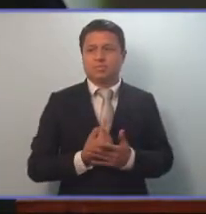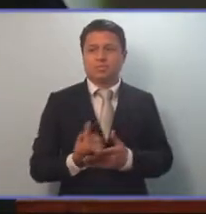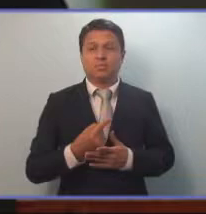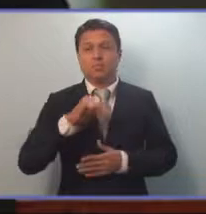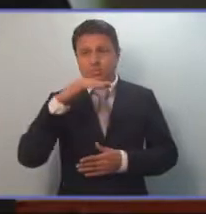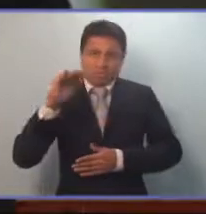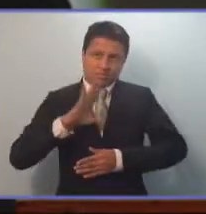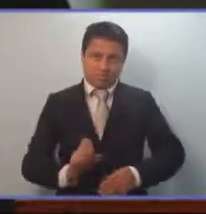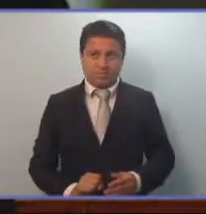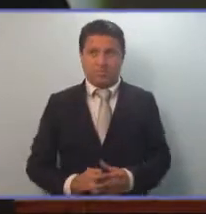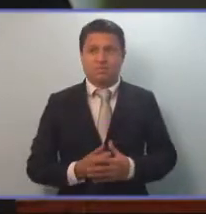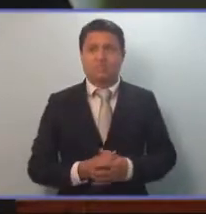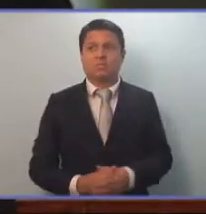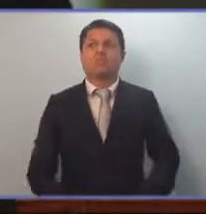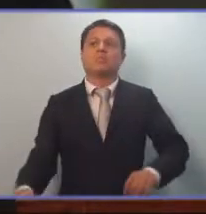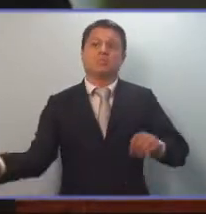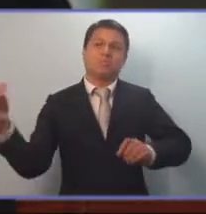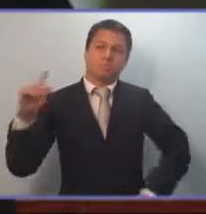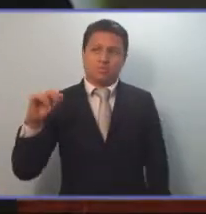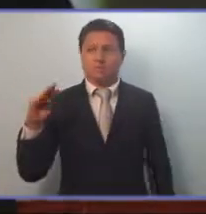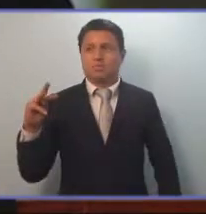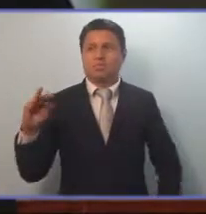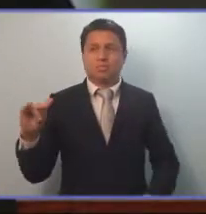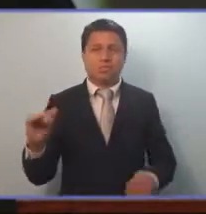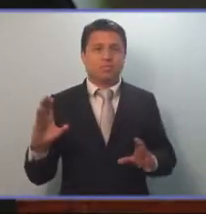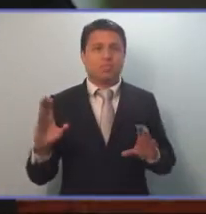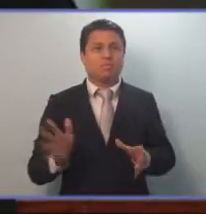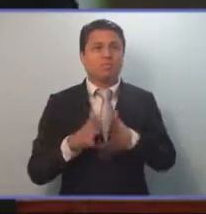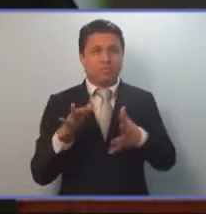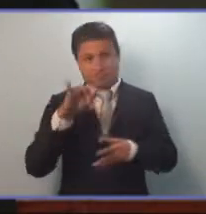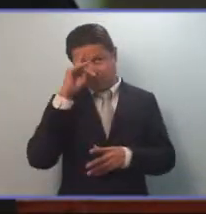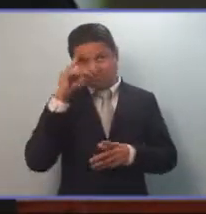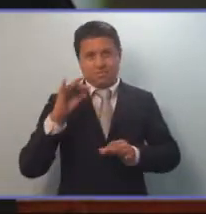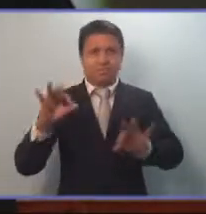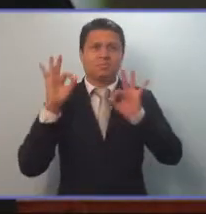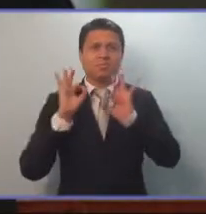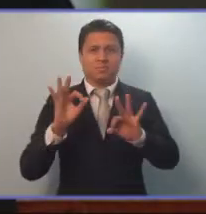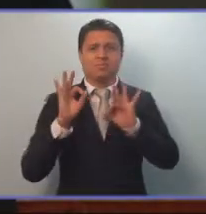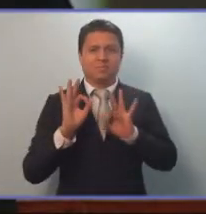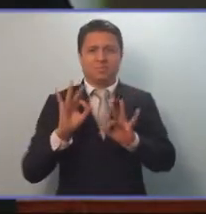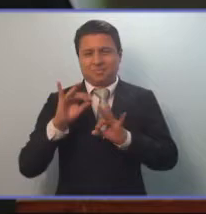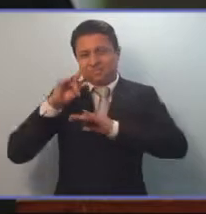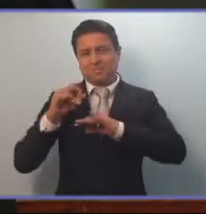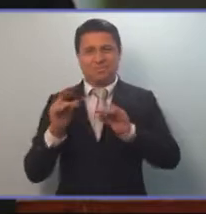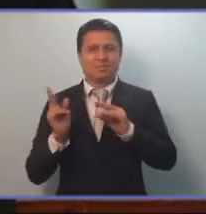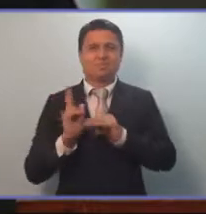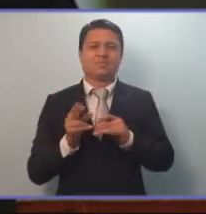Salvador, FEPAMAC, que hacen una labor verdaderamente extraordinaria.